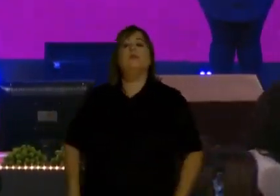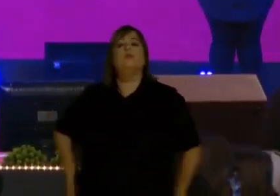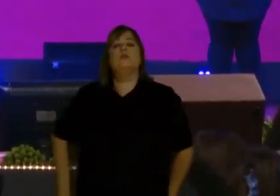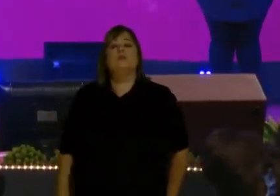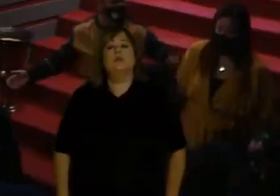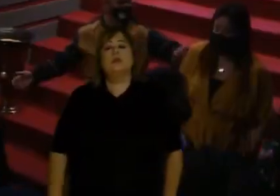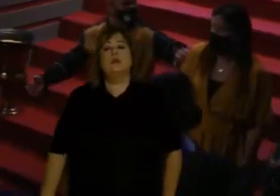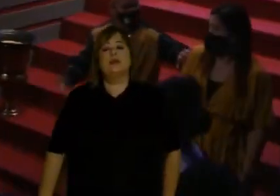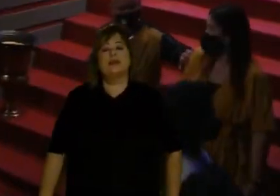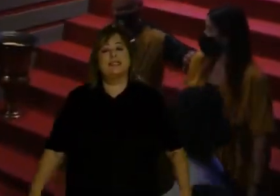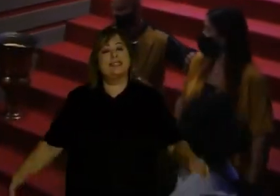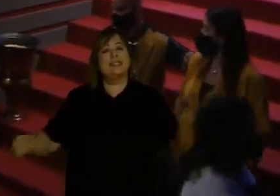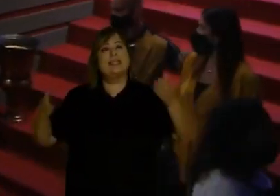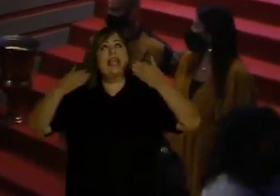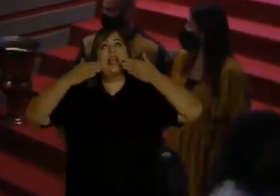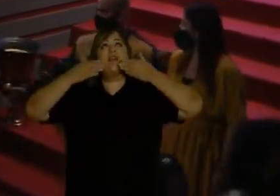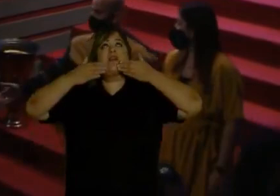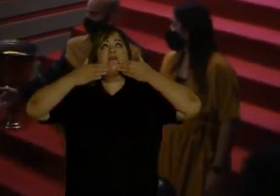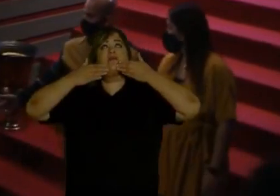¡Qué grande es Dios!